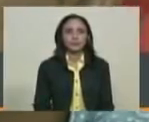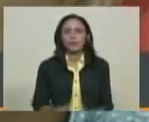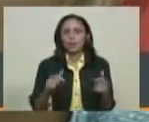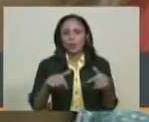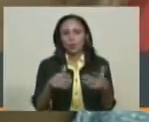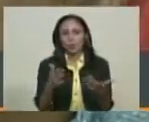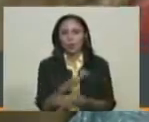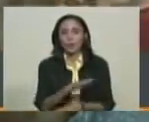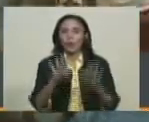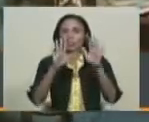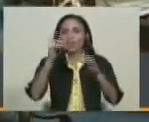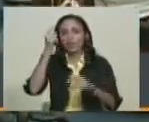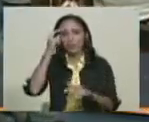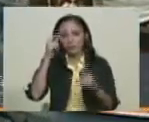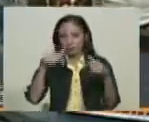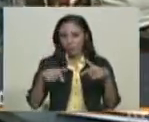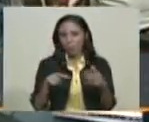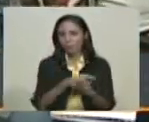10 días